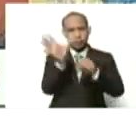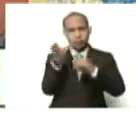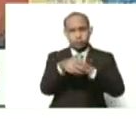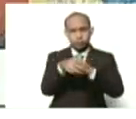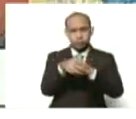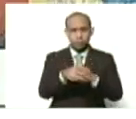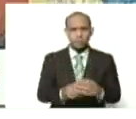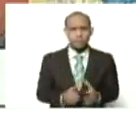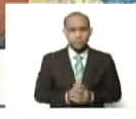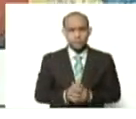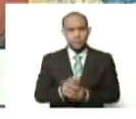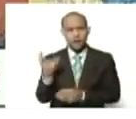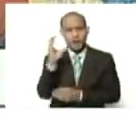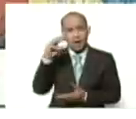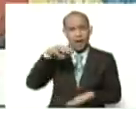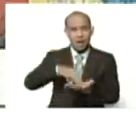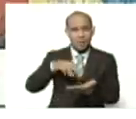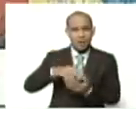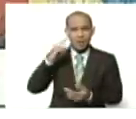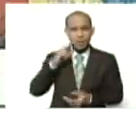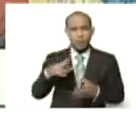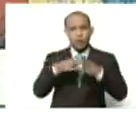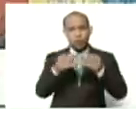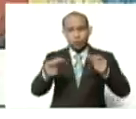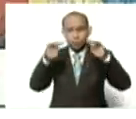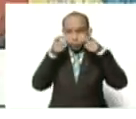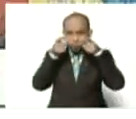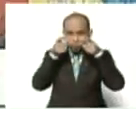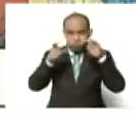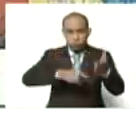Alerta. Caracas, Miranda, Bolívar, Mosca, todo el mundo.